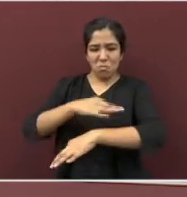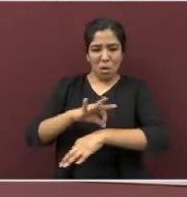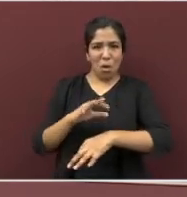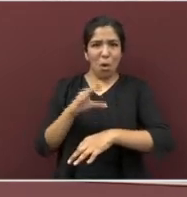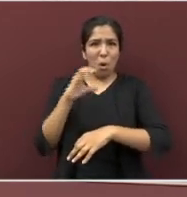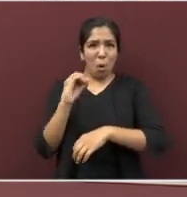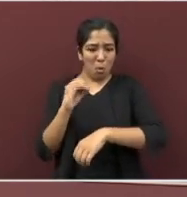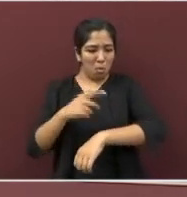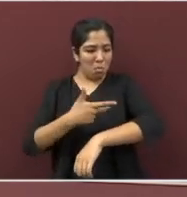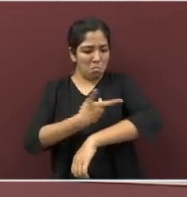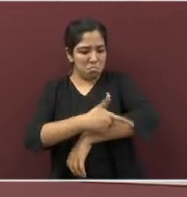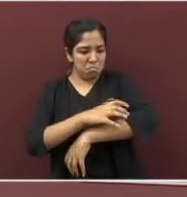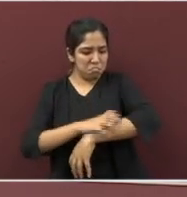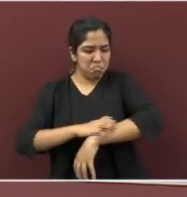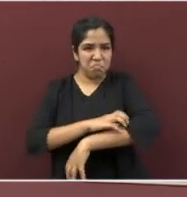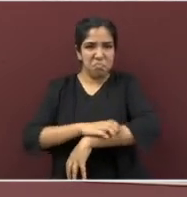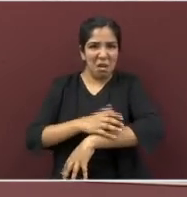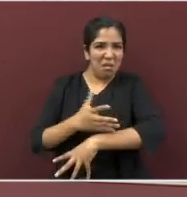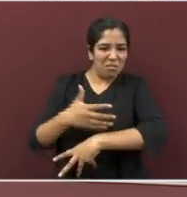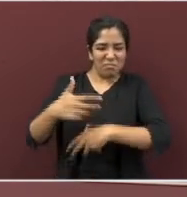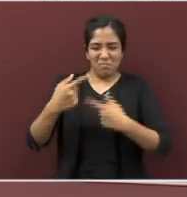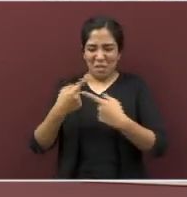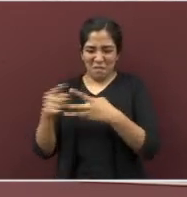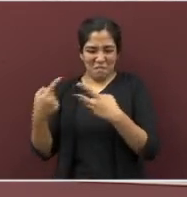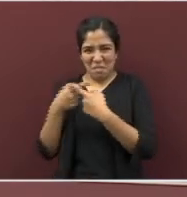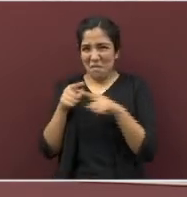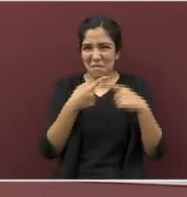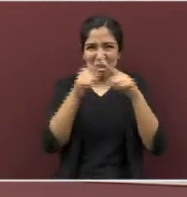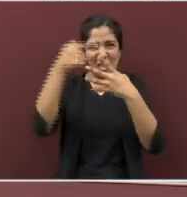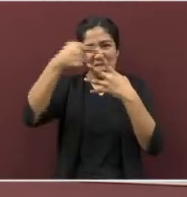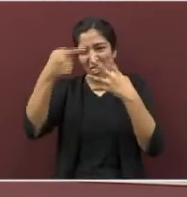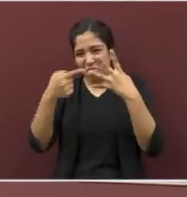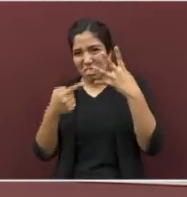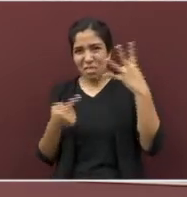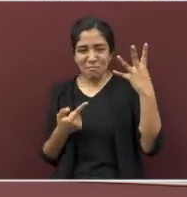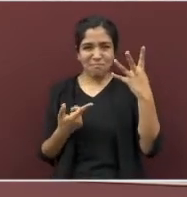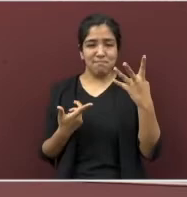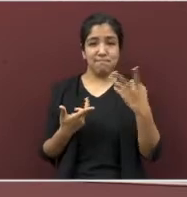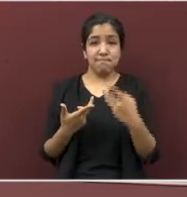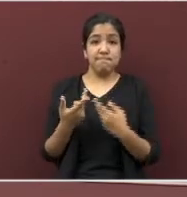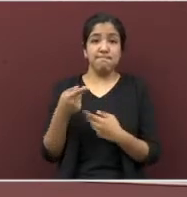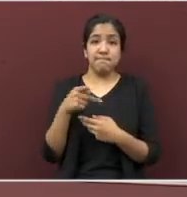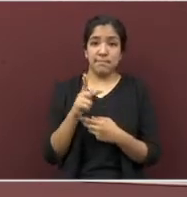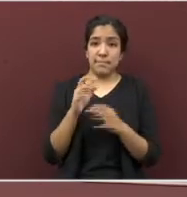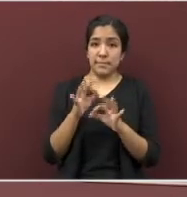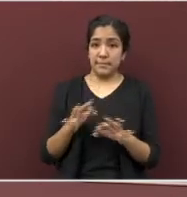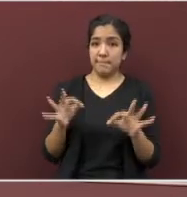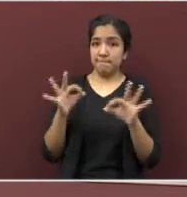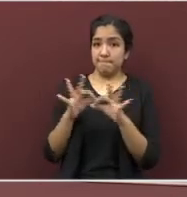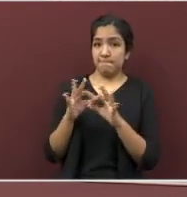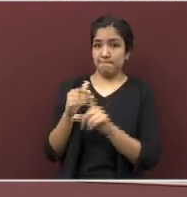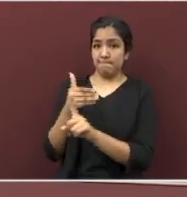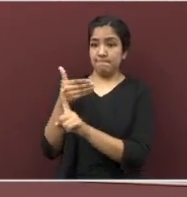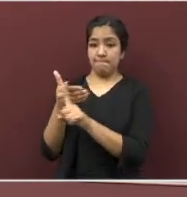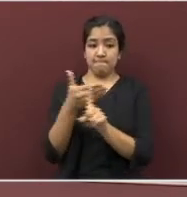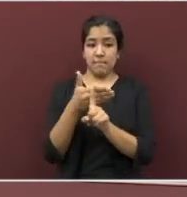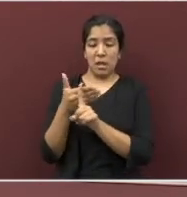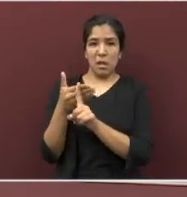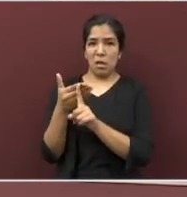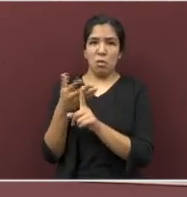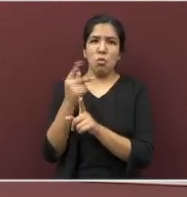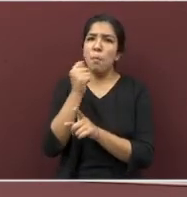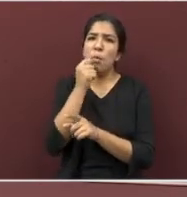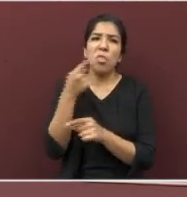desarrollo de úlceras entre otros es importante destacar que la violencia en cualquiera de sus formas